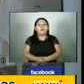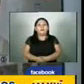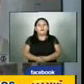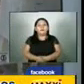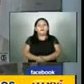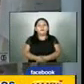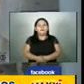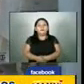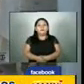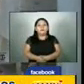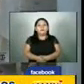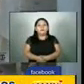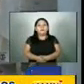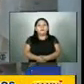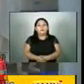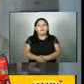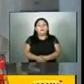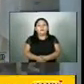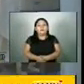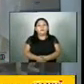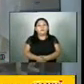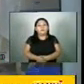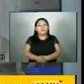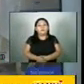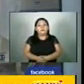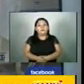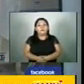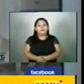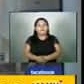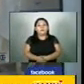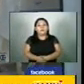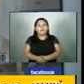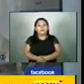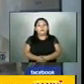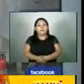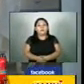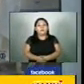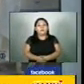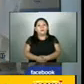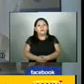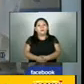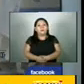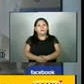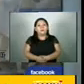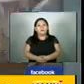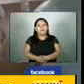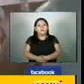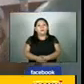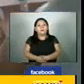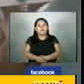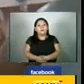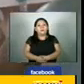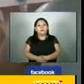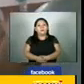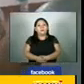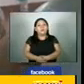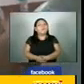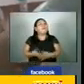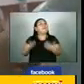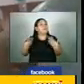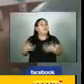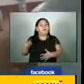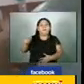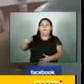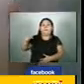de una media hora para mejorar ese trabajo de parto, para acelerar un poquito. Durante más de